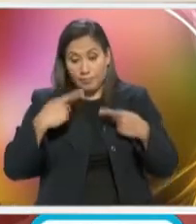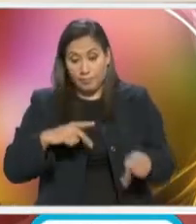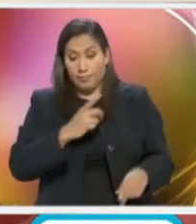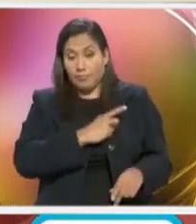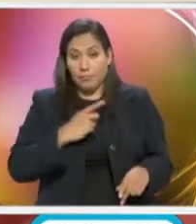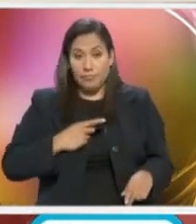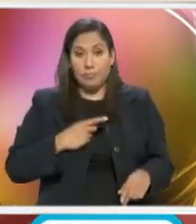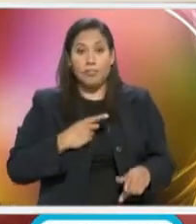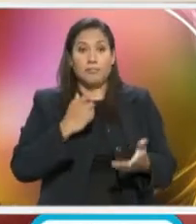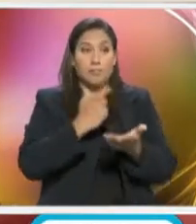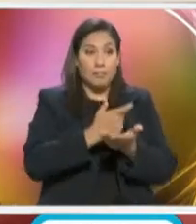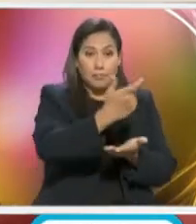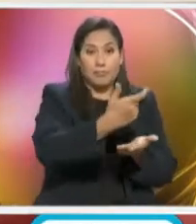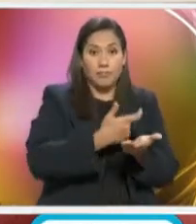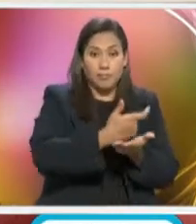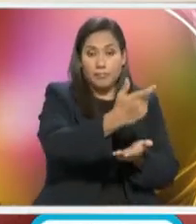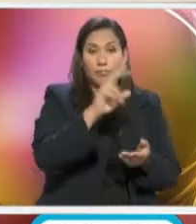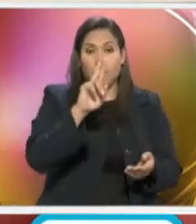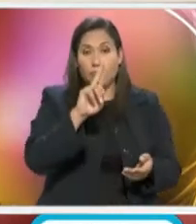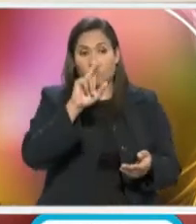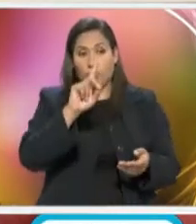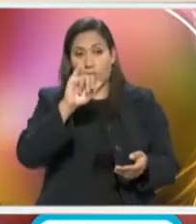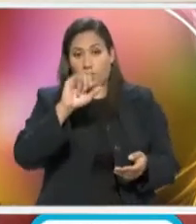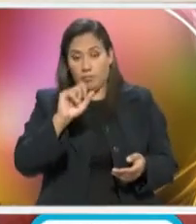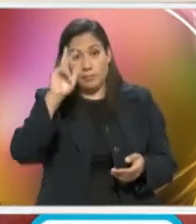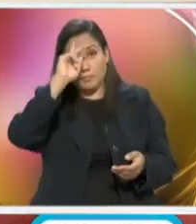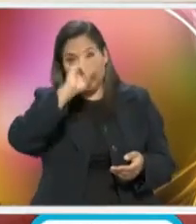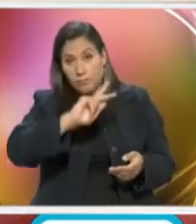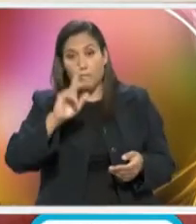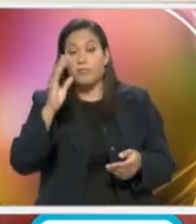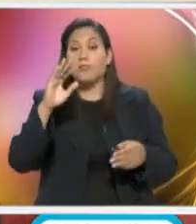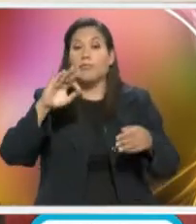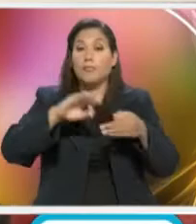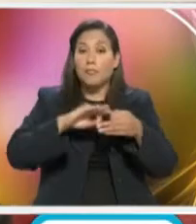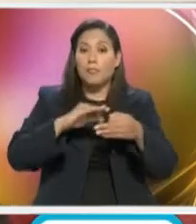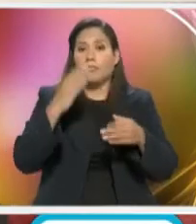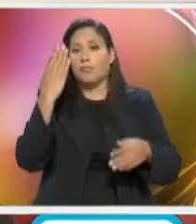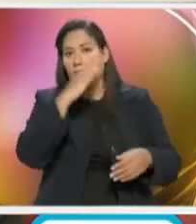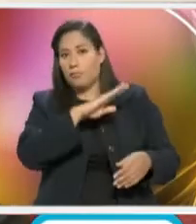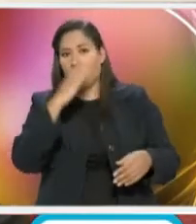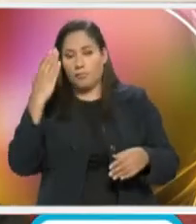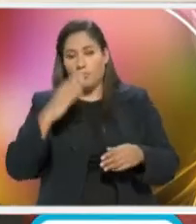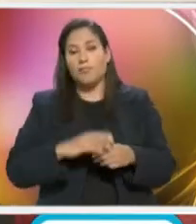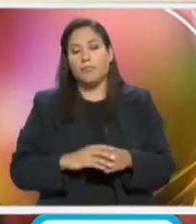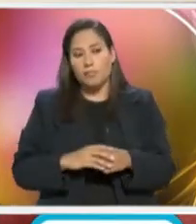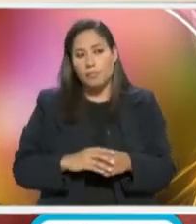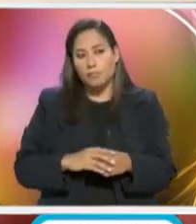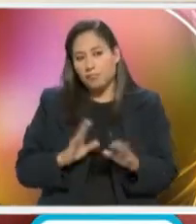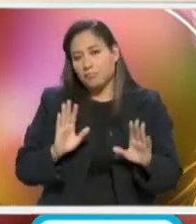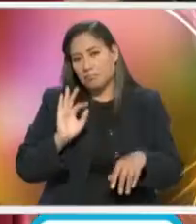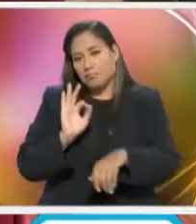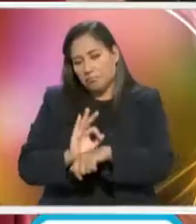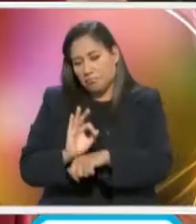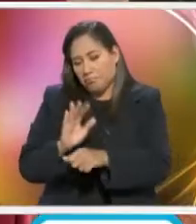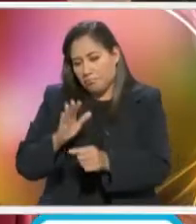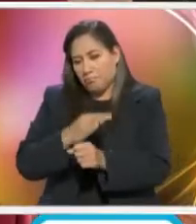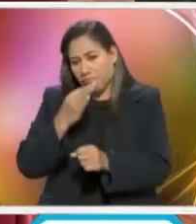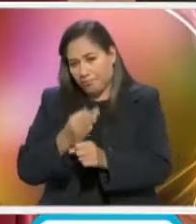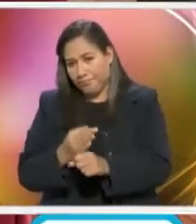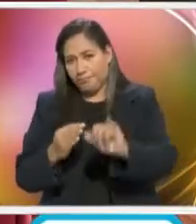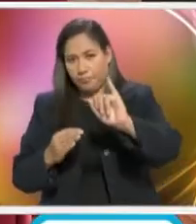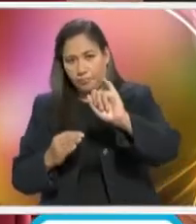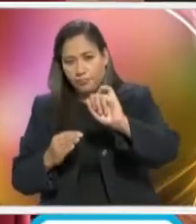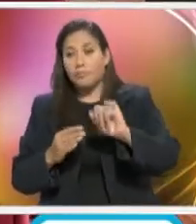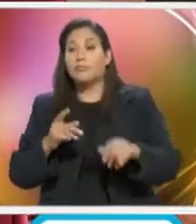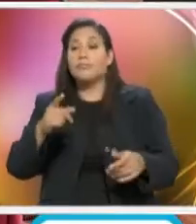deudores pagar sus deudas en UDIs, hubiera sido peor la tasa variable. Claro. Ok. ¿No? Entonces, Sí convino al final. ¿no? al final convino, hay